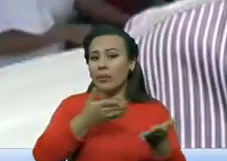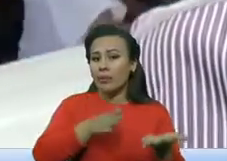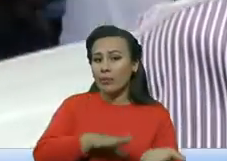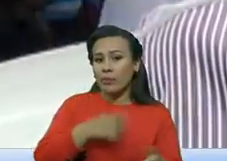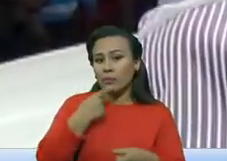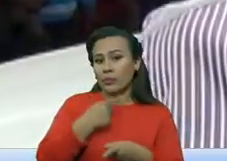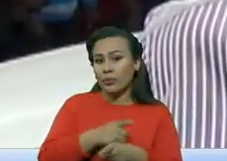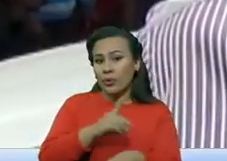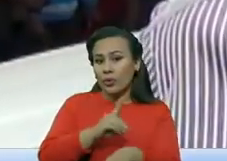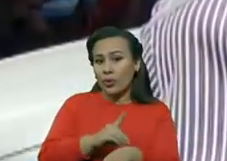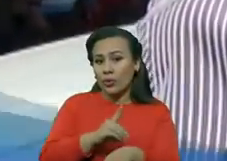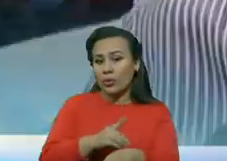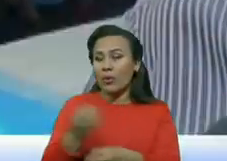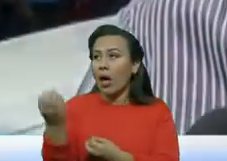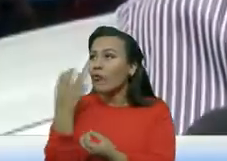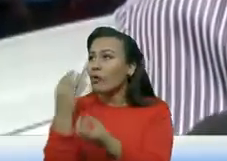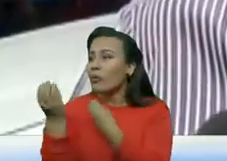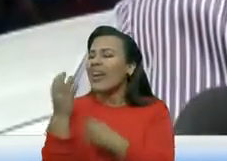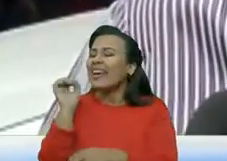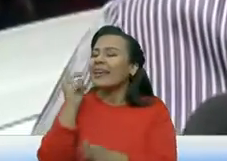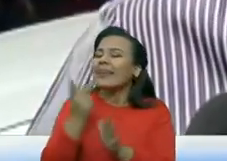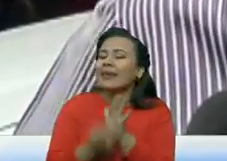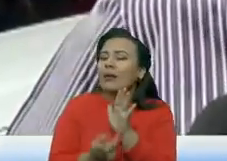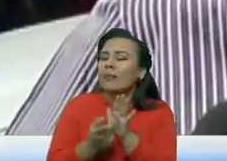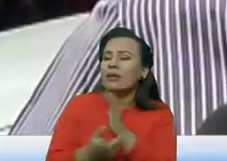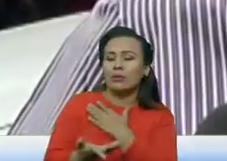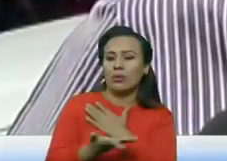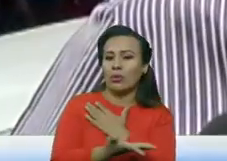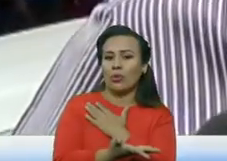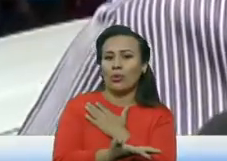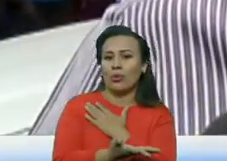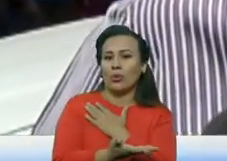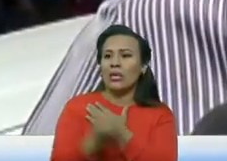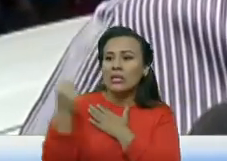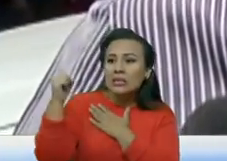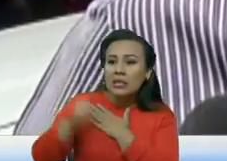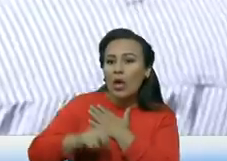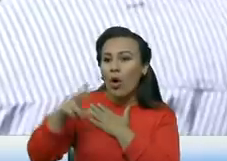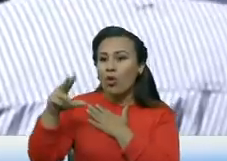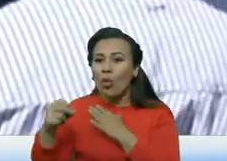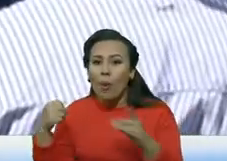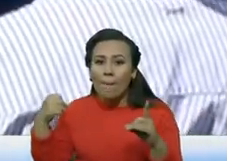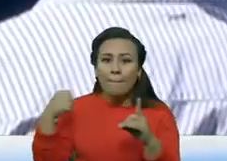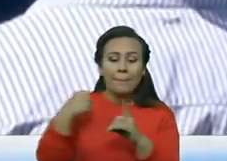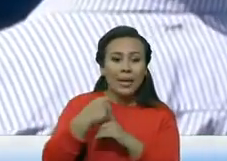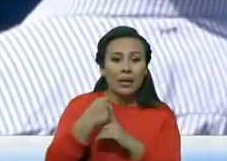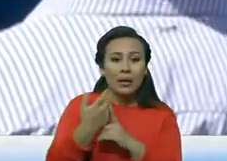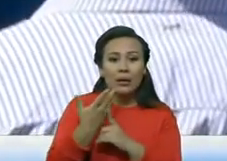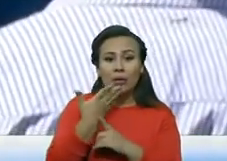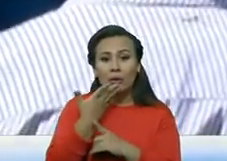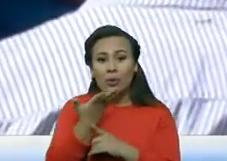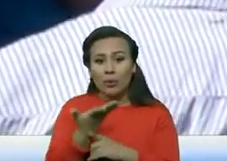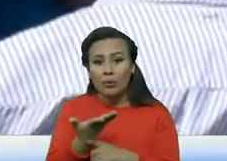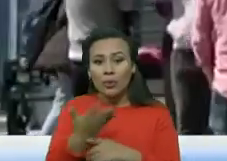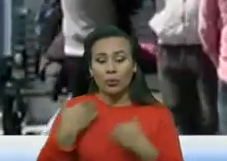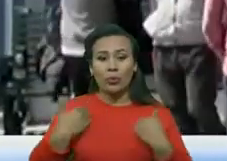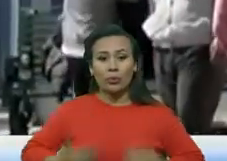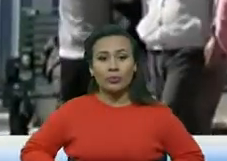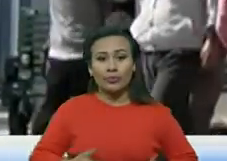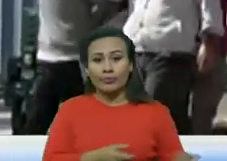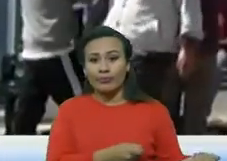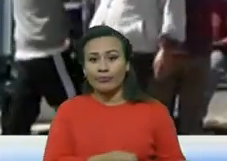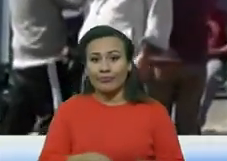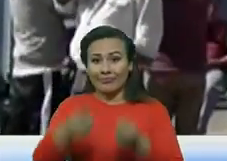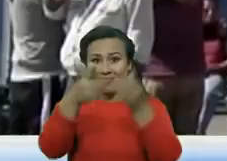médico legista será el único que nos puede colaborar para determinar si se trata o no de una acción punible. El cuerpo fue trasladado hasta la morgue del